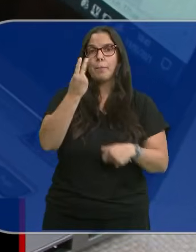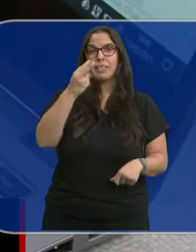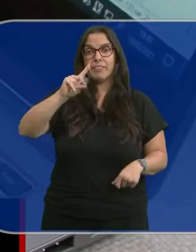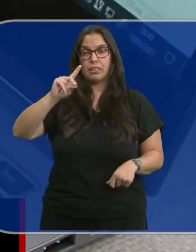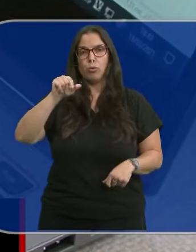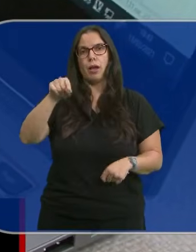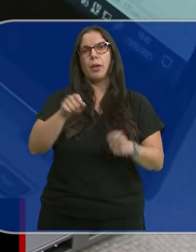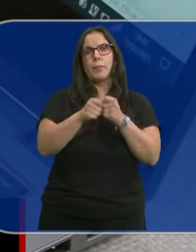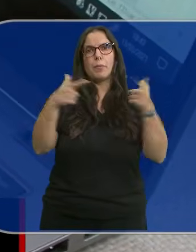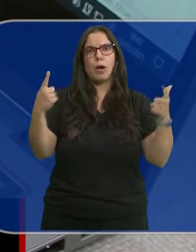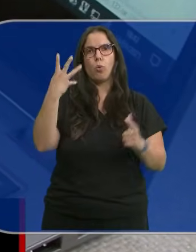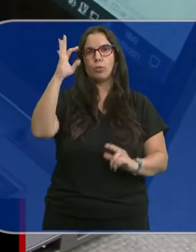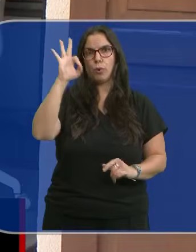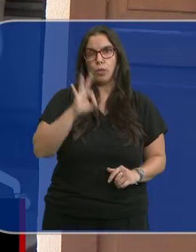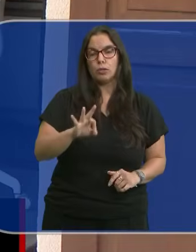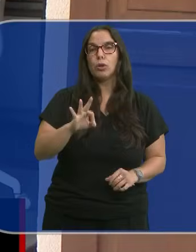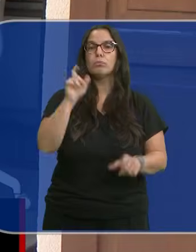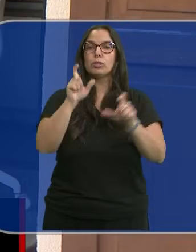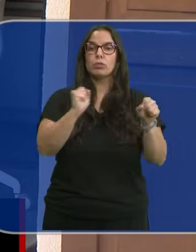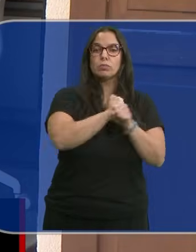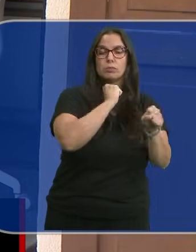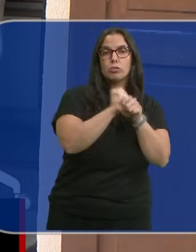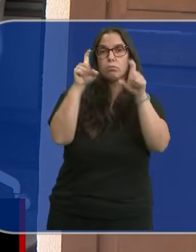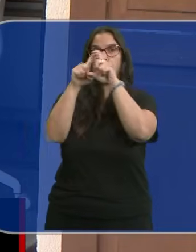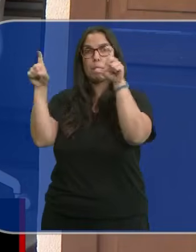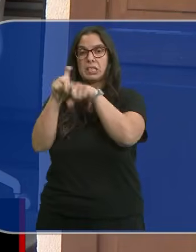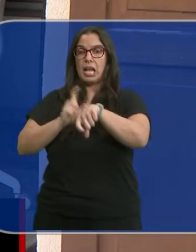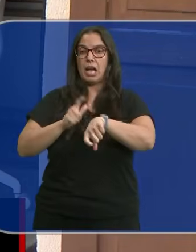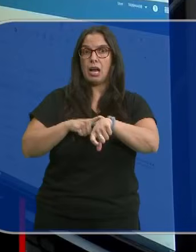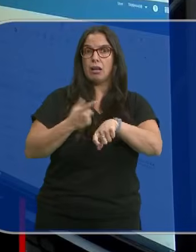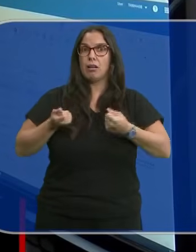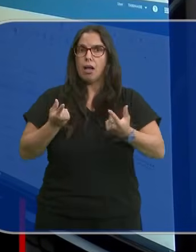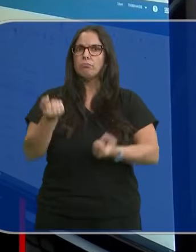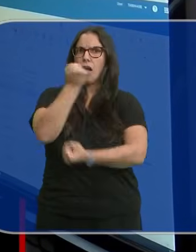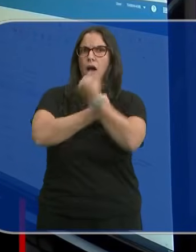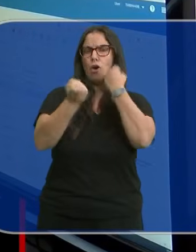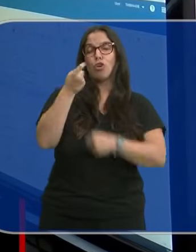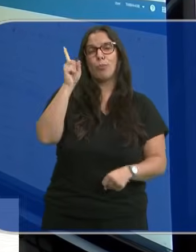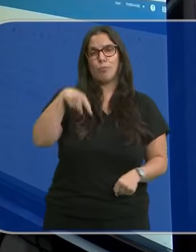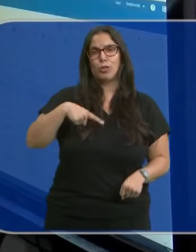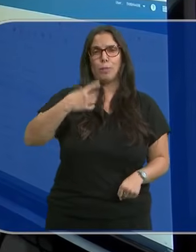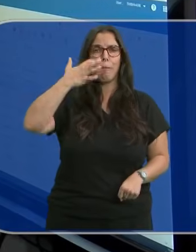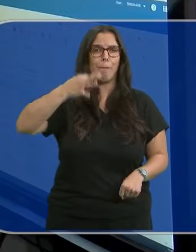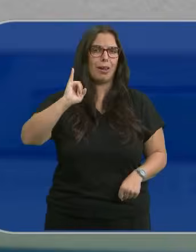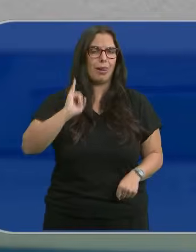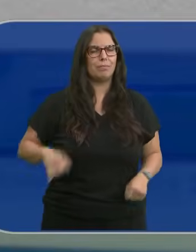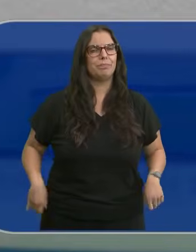2021 se ha incrementado en 4 puntos. Los trabajadores y las empresas ahorran tiempo y dinero, pero también hay riesgos.